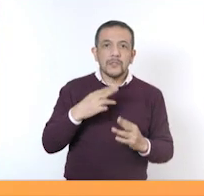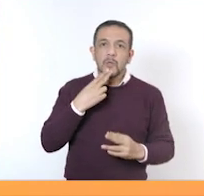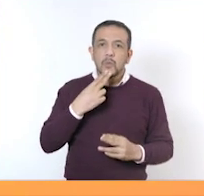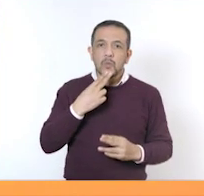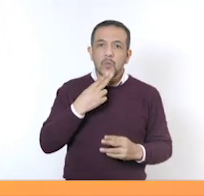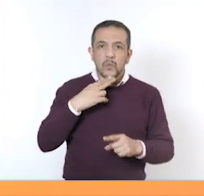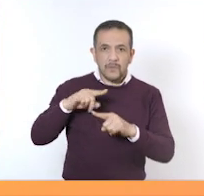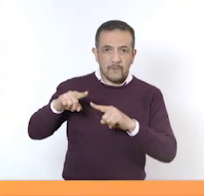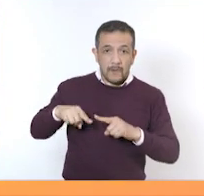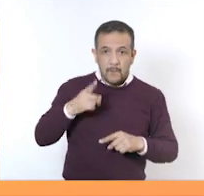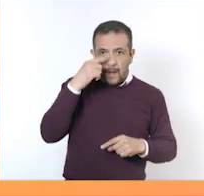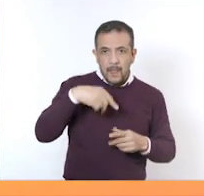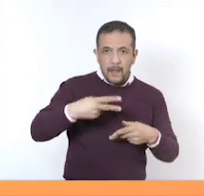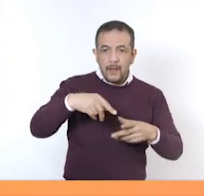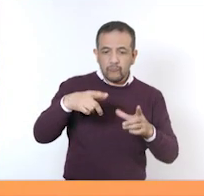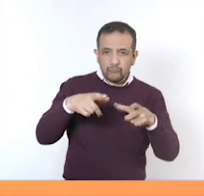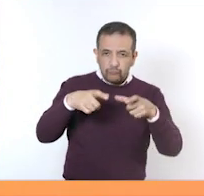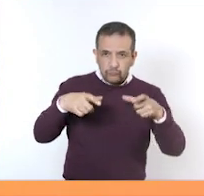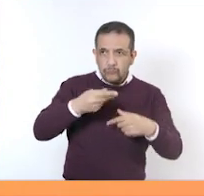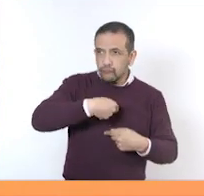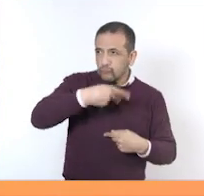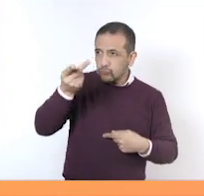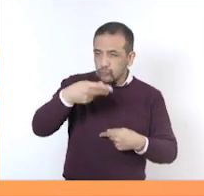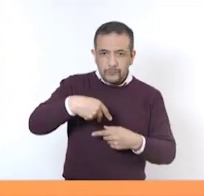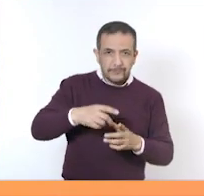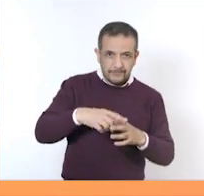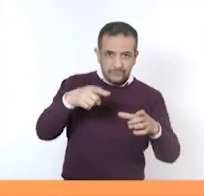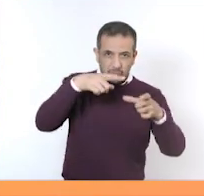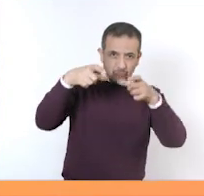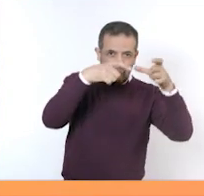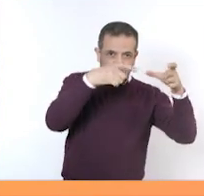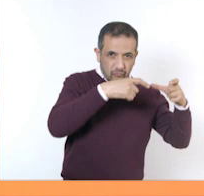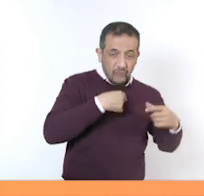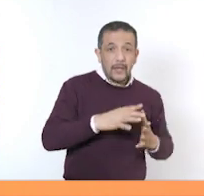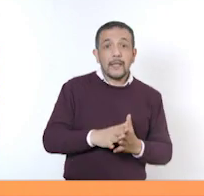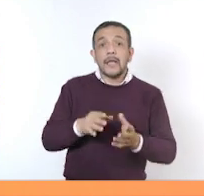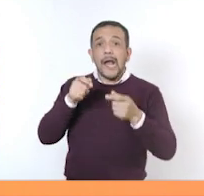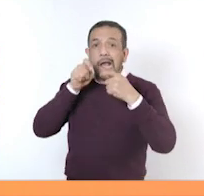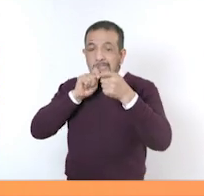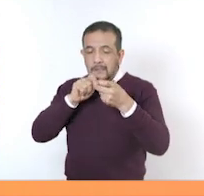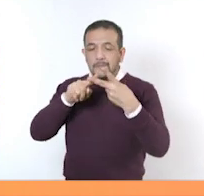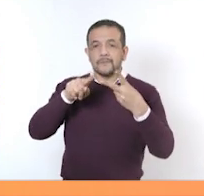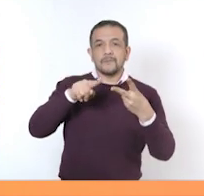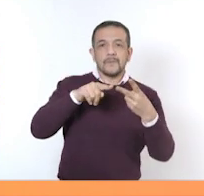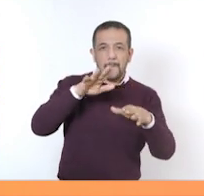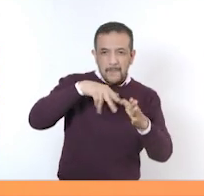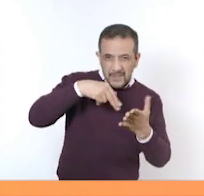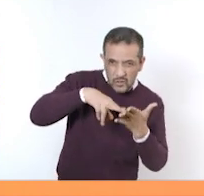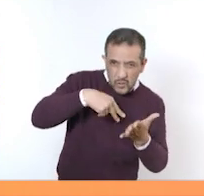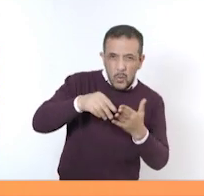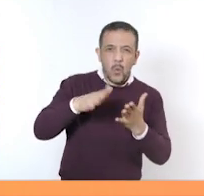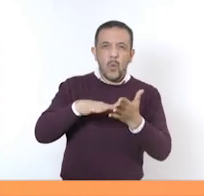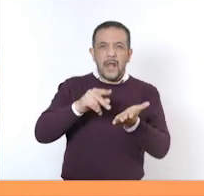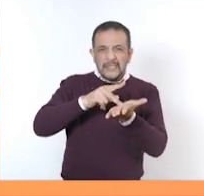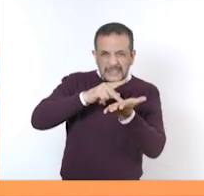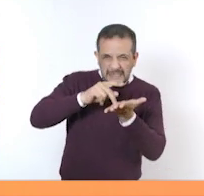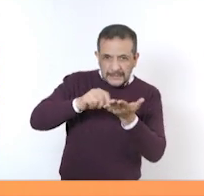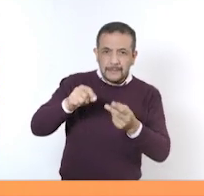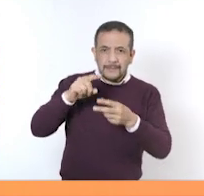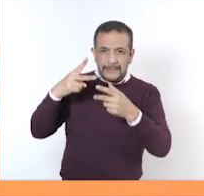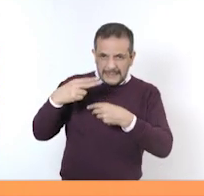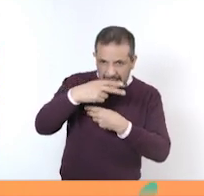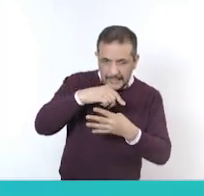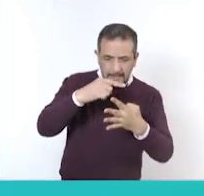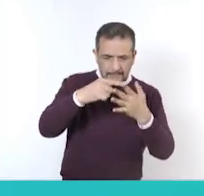que puedas utilizar para crear un platillo volador. Cinta adhesiva, cartones, pinturas o